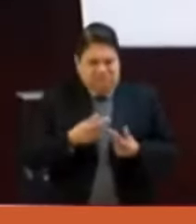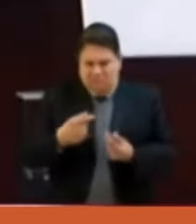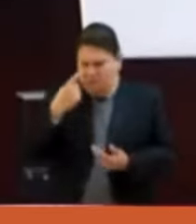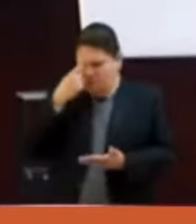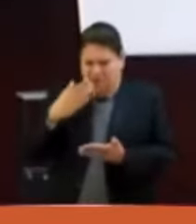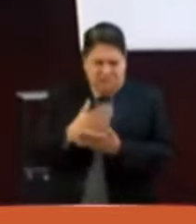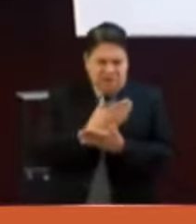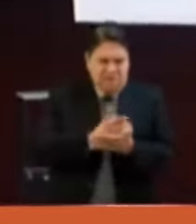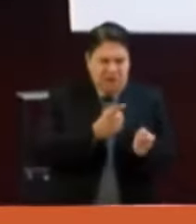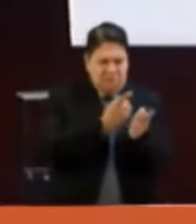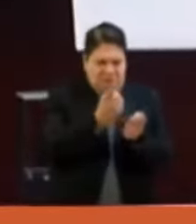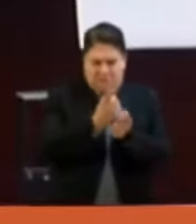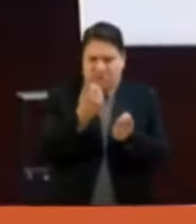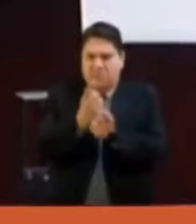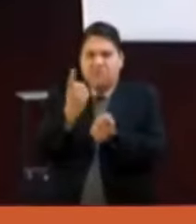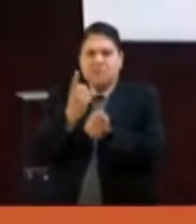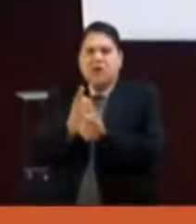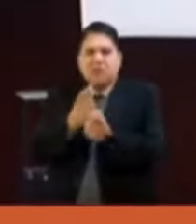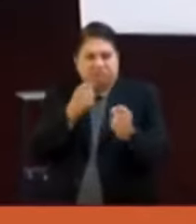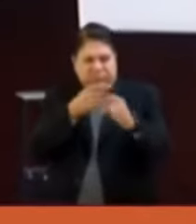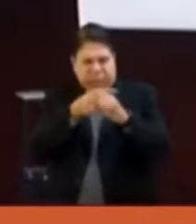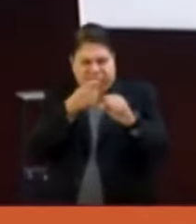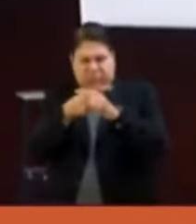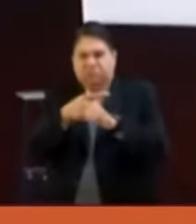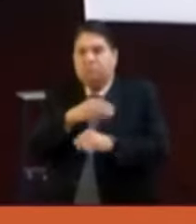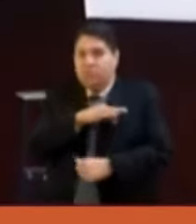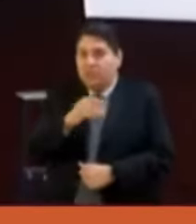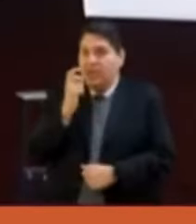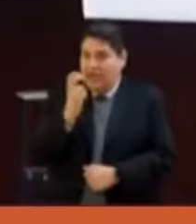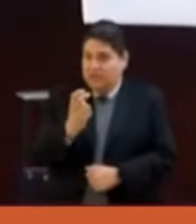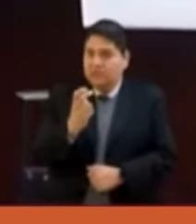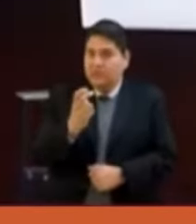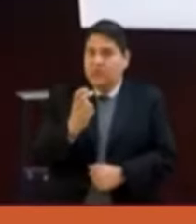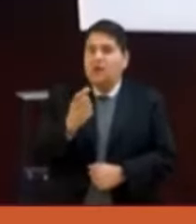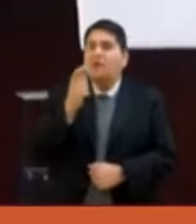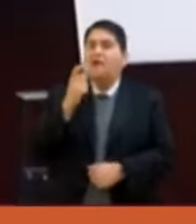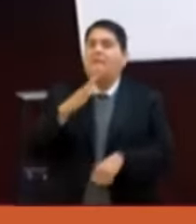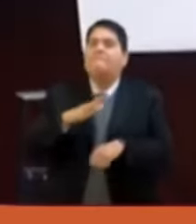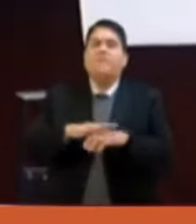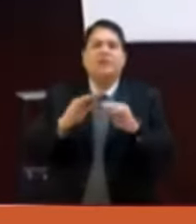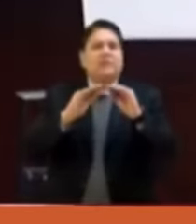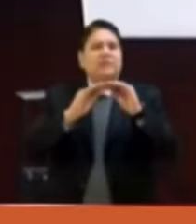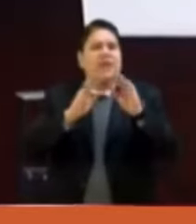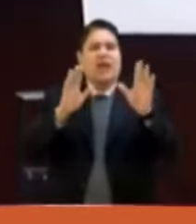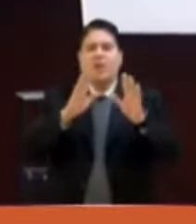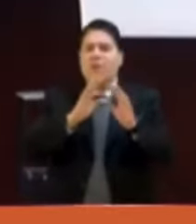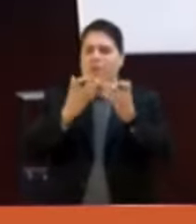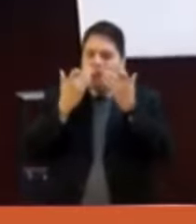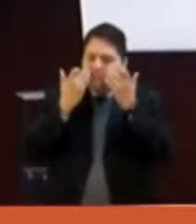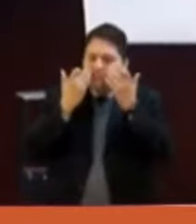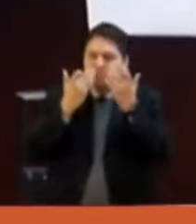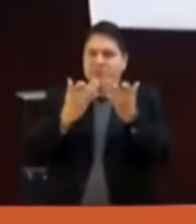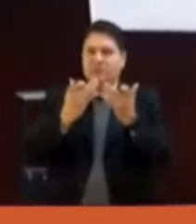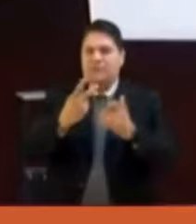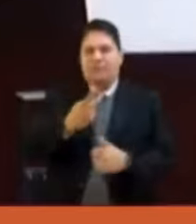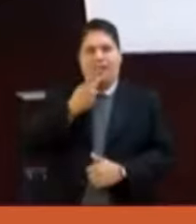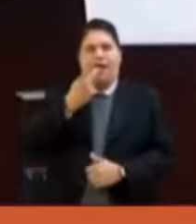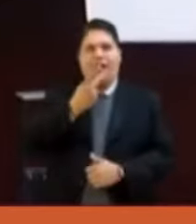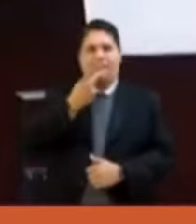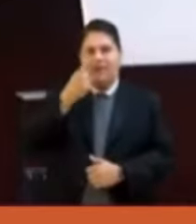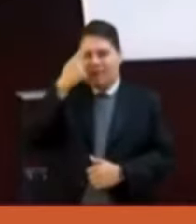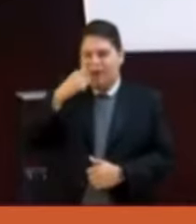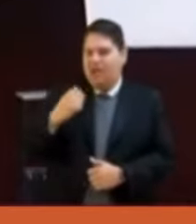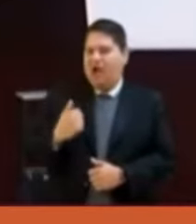descalificar a los que no piensan como él es una de las más claras expresiones de